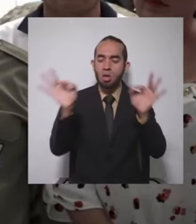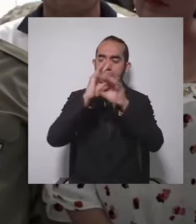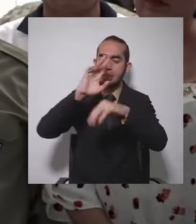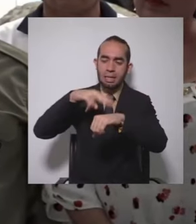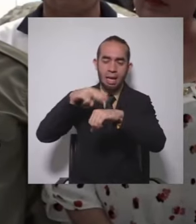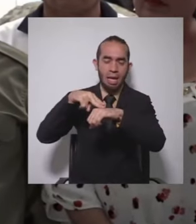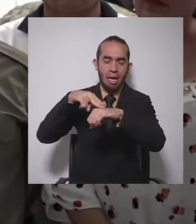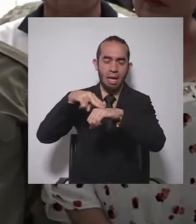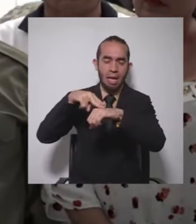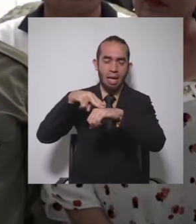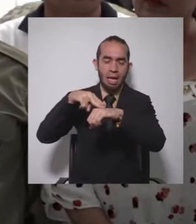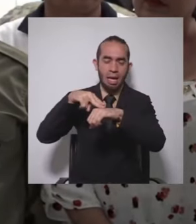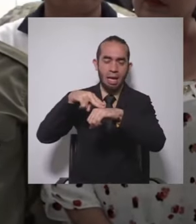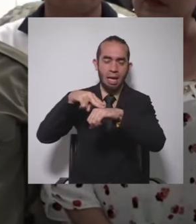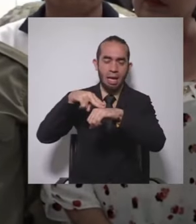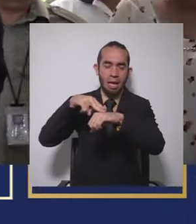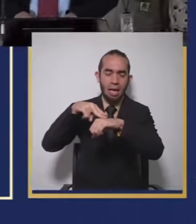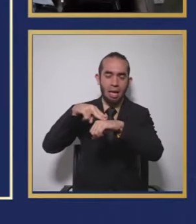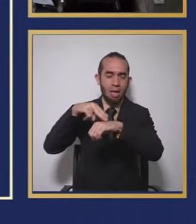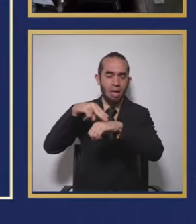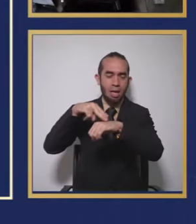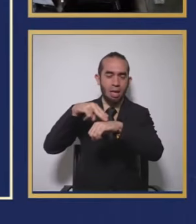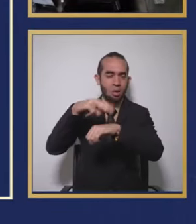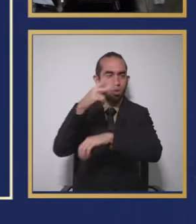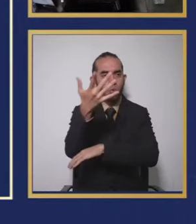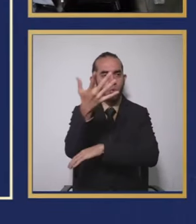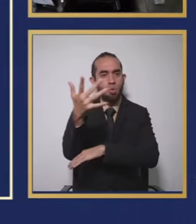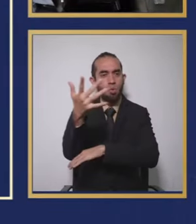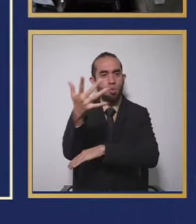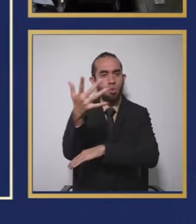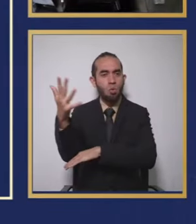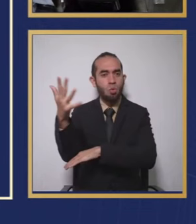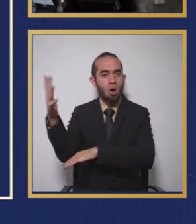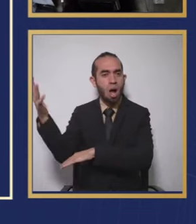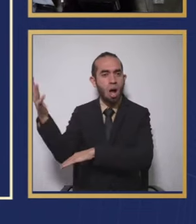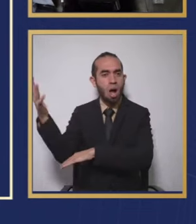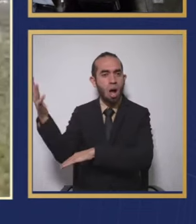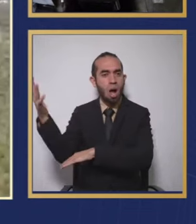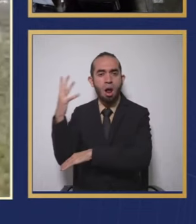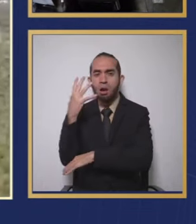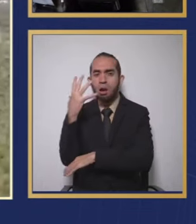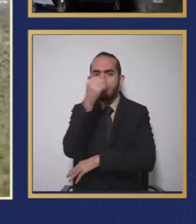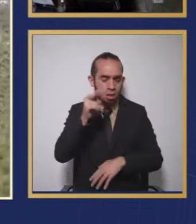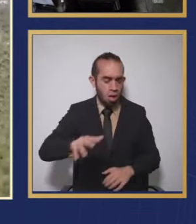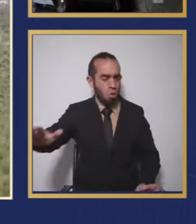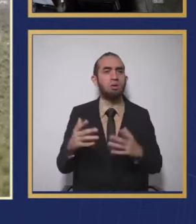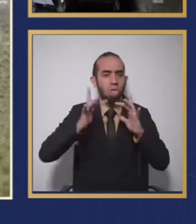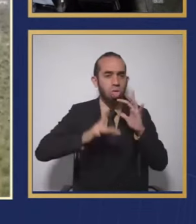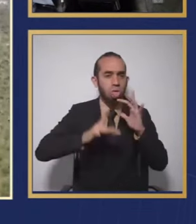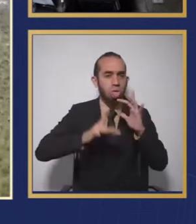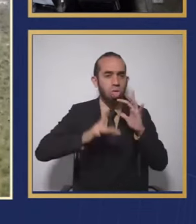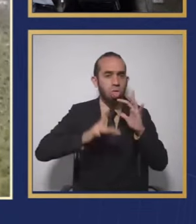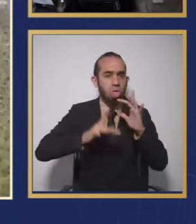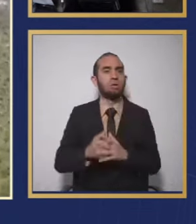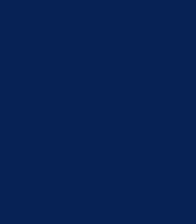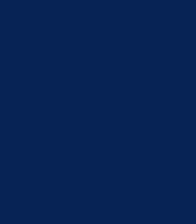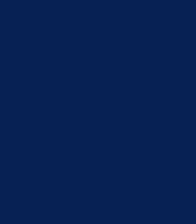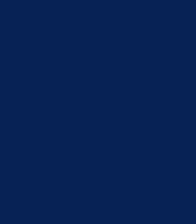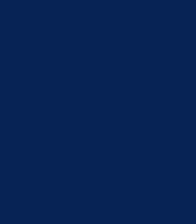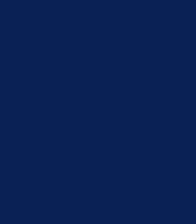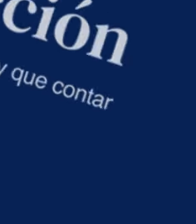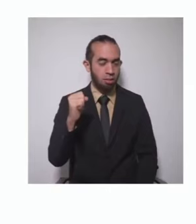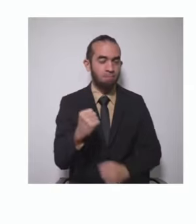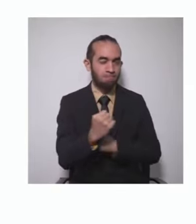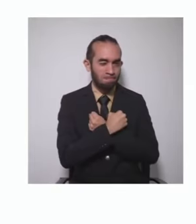escénicas que tiene esta zona. Es un cerro, se conocen como los cerros de San Pedro, la Trinidad, la Roca y Avejonal.